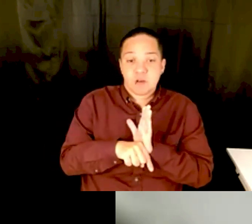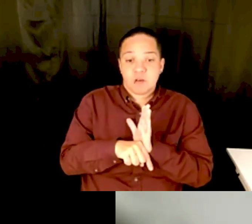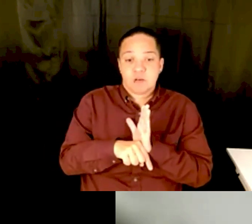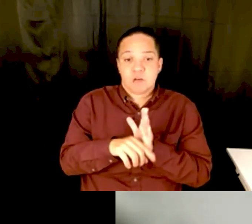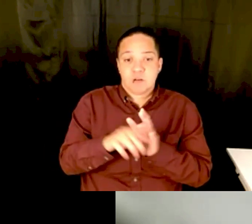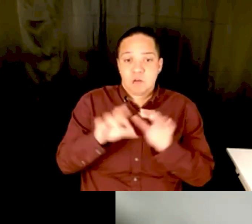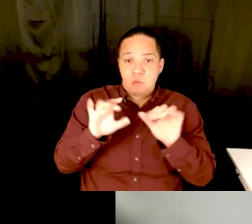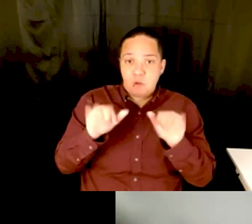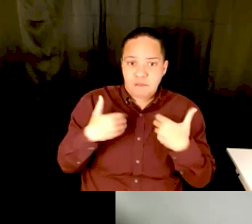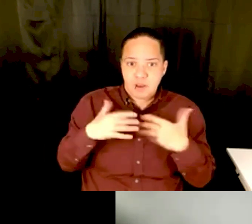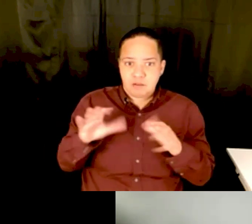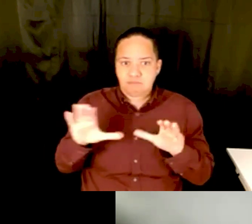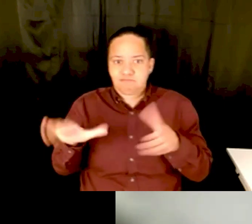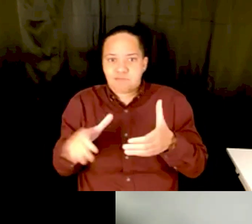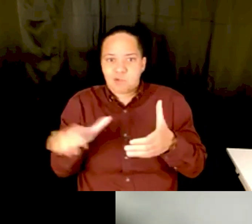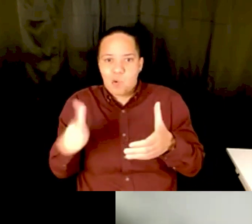comorbilidad.